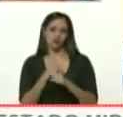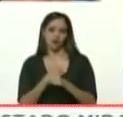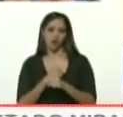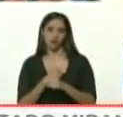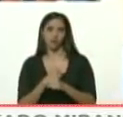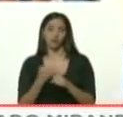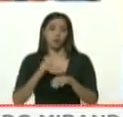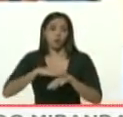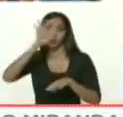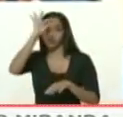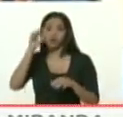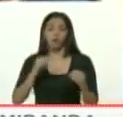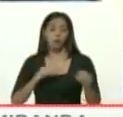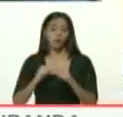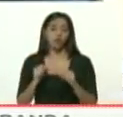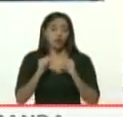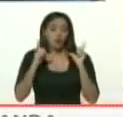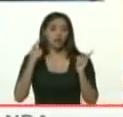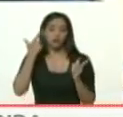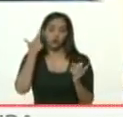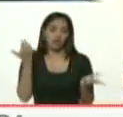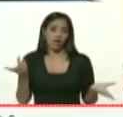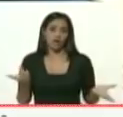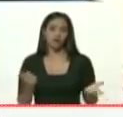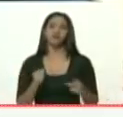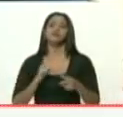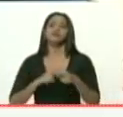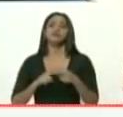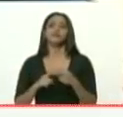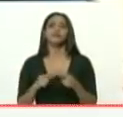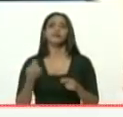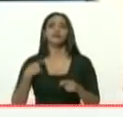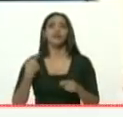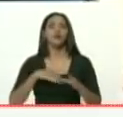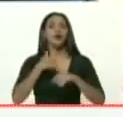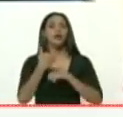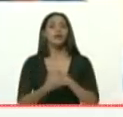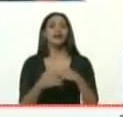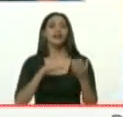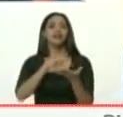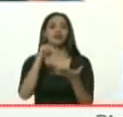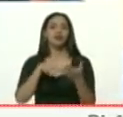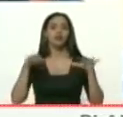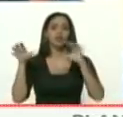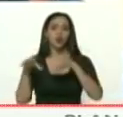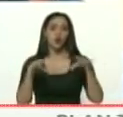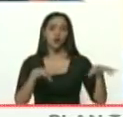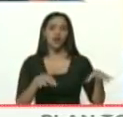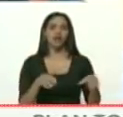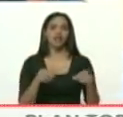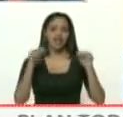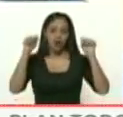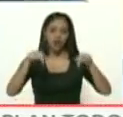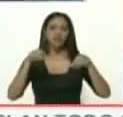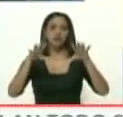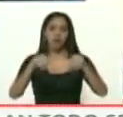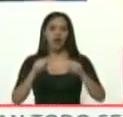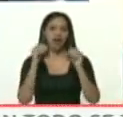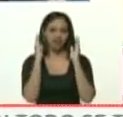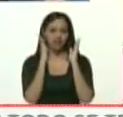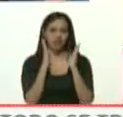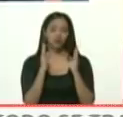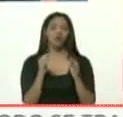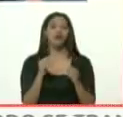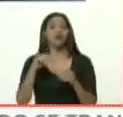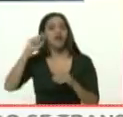porque no sabemos cuándo va a ocurrir. Claro. Y también tenemos un plan nacional de lluvia que estamos atendiendo en este momento. Fíjate que el año